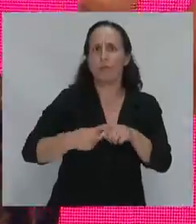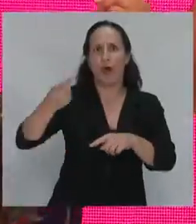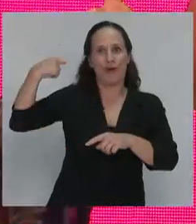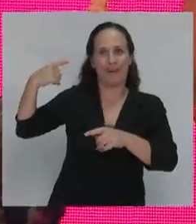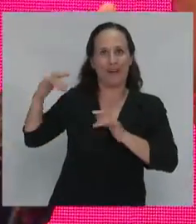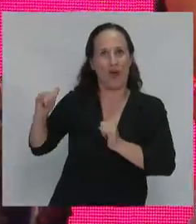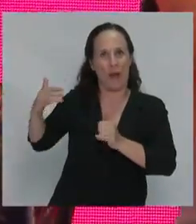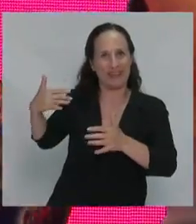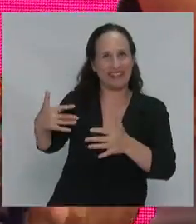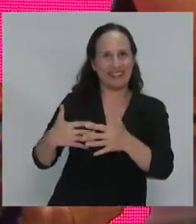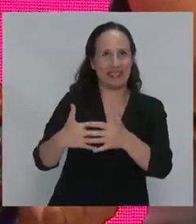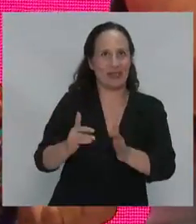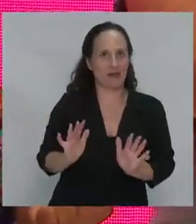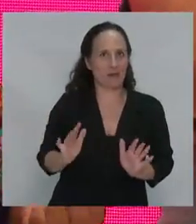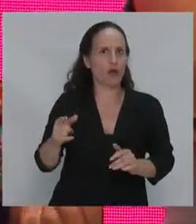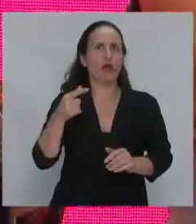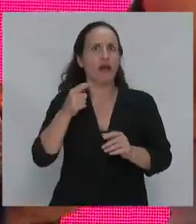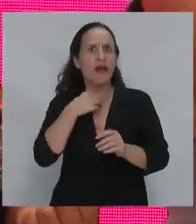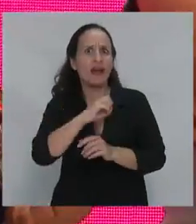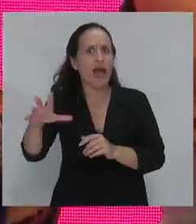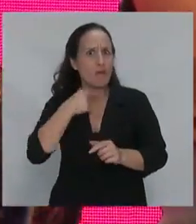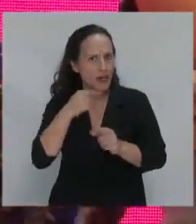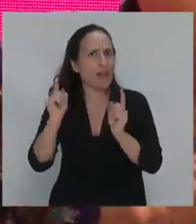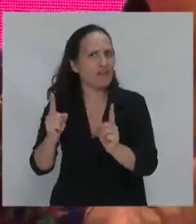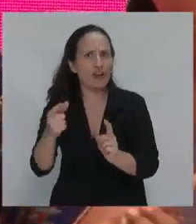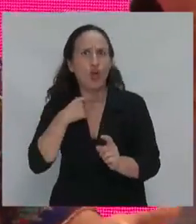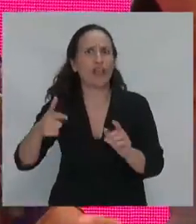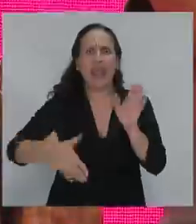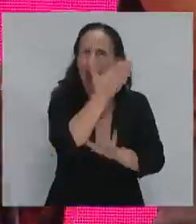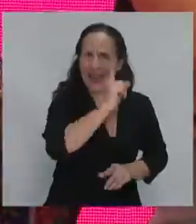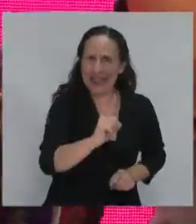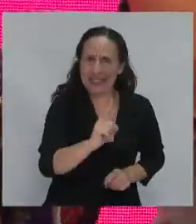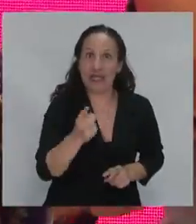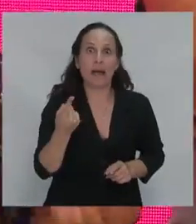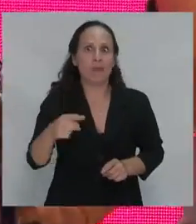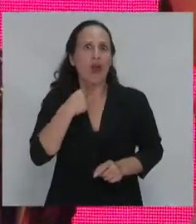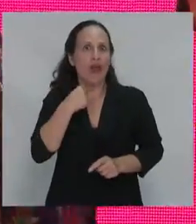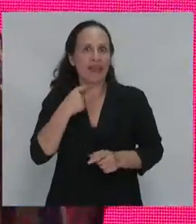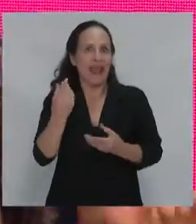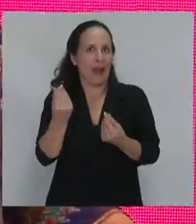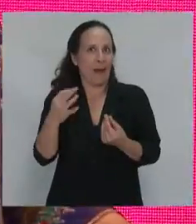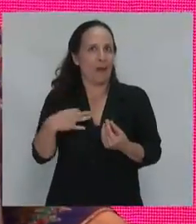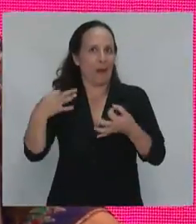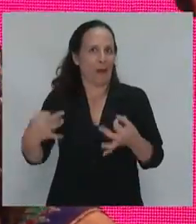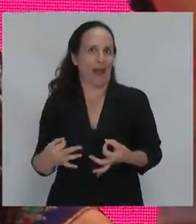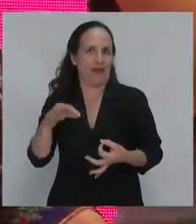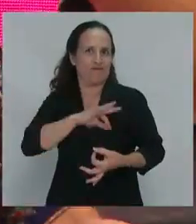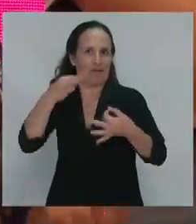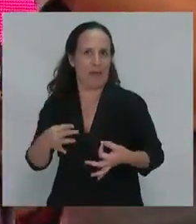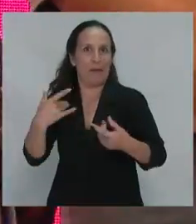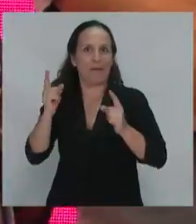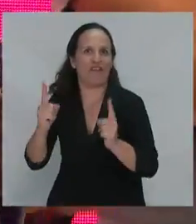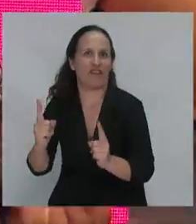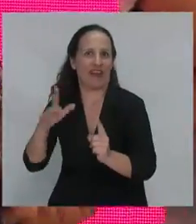de los jóvenes no se quieren ir del campo pero quieren los medios para mejorar para seguir en el campo